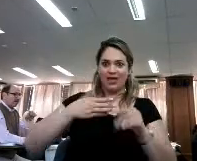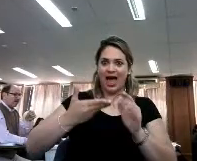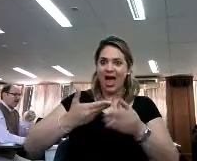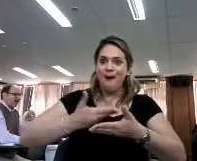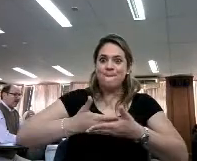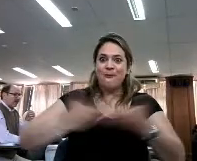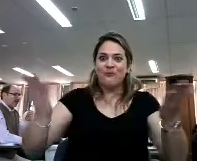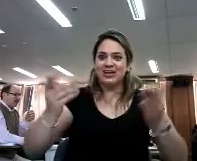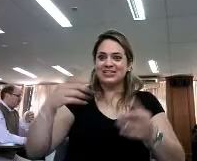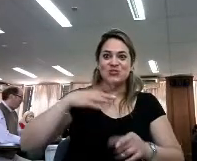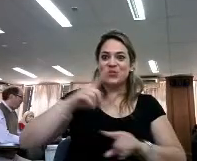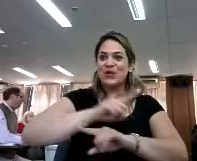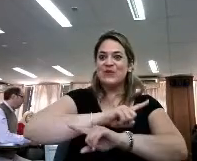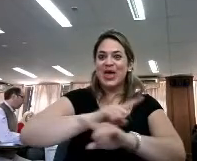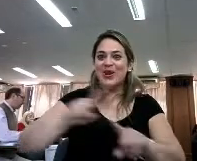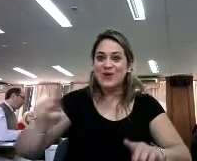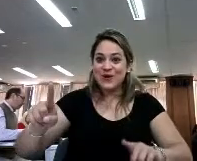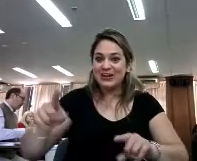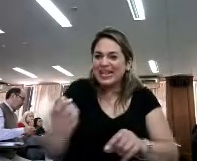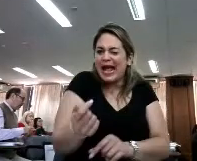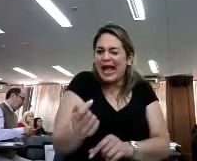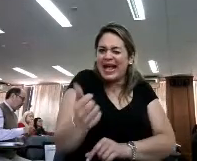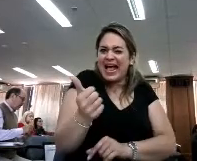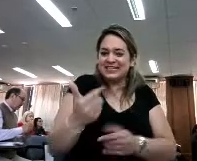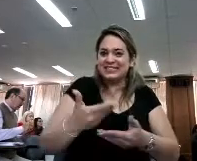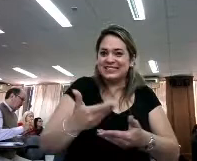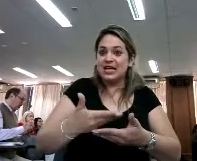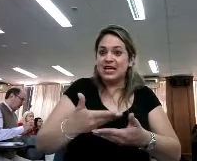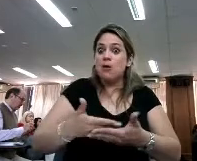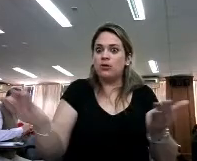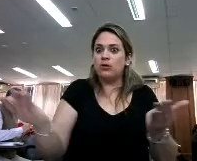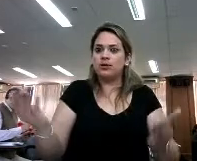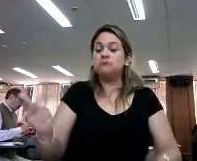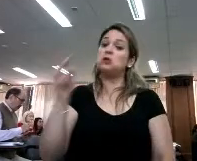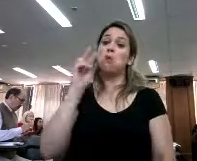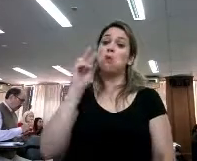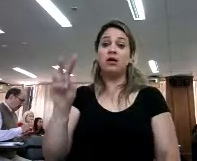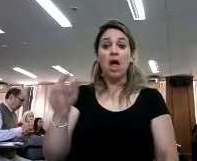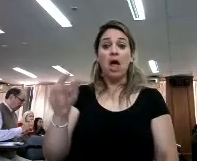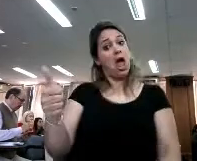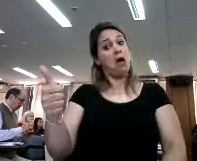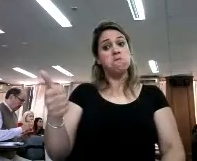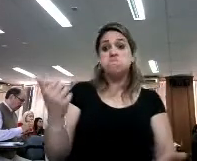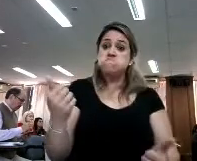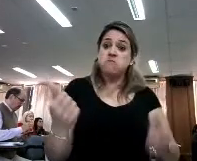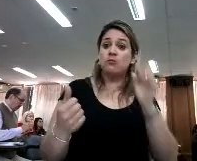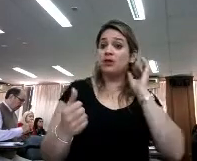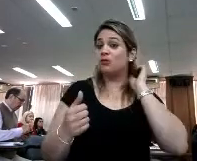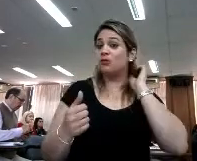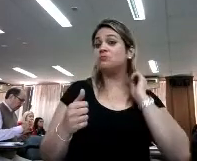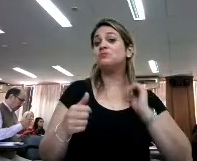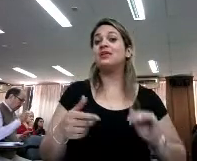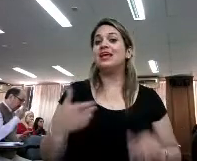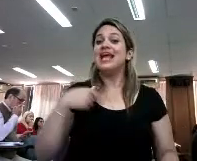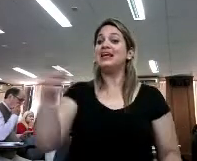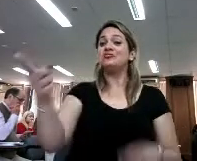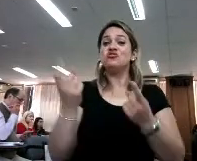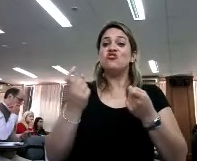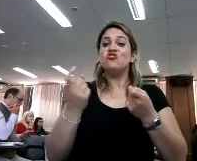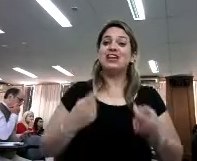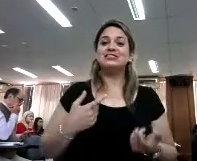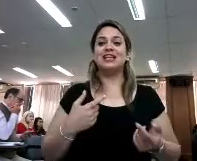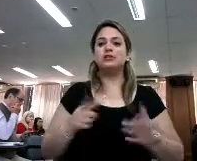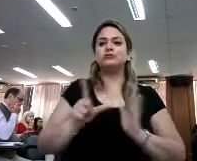próximo a publicarse en la revista de su universidad, y dice, ¡eureka! Esto es lo que yo necesitaba